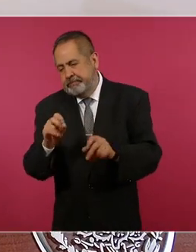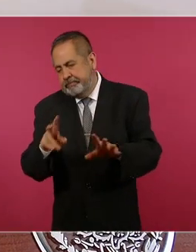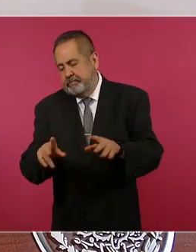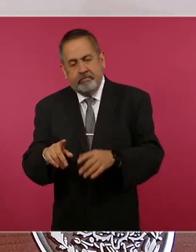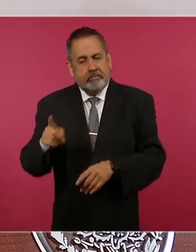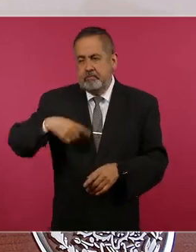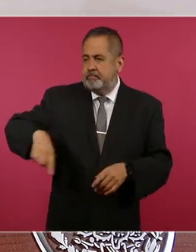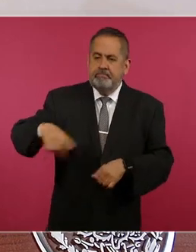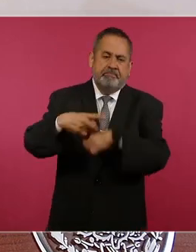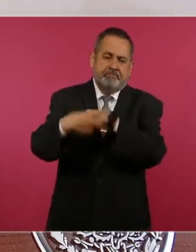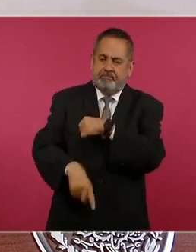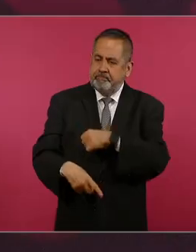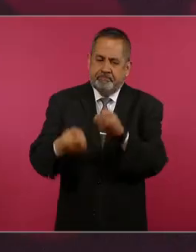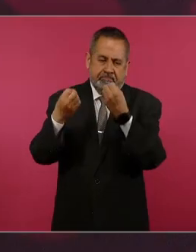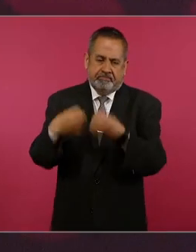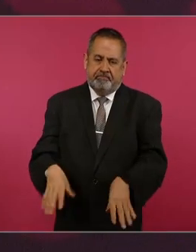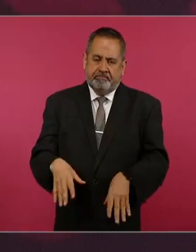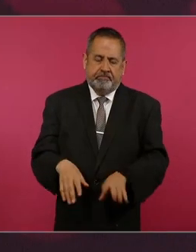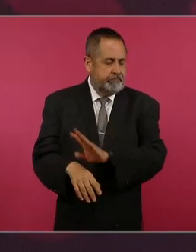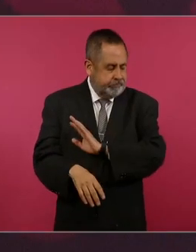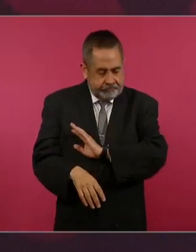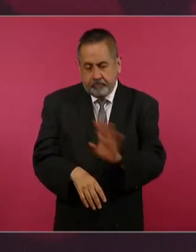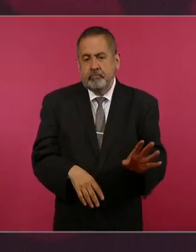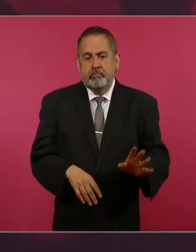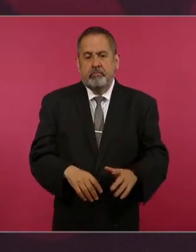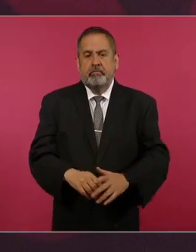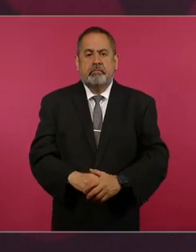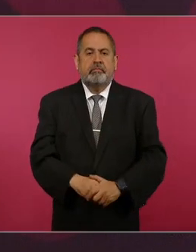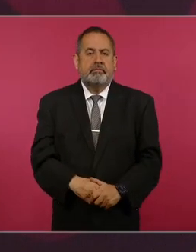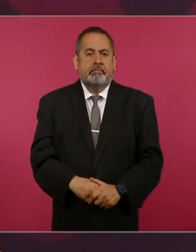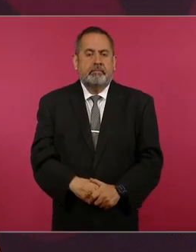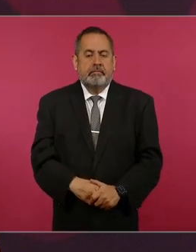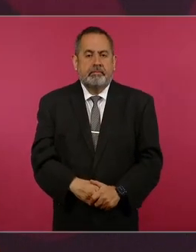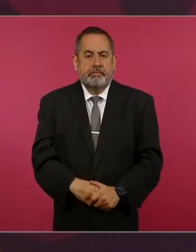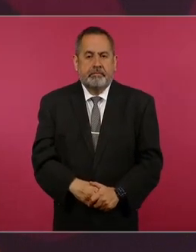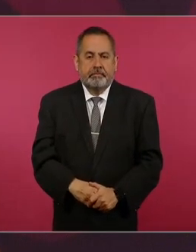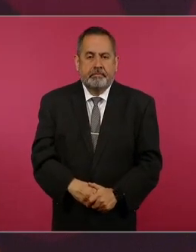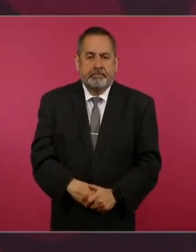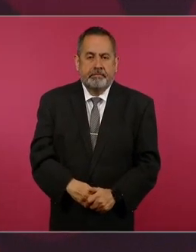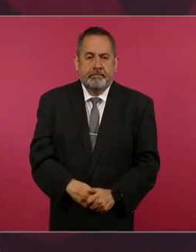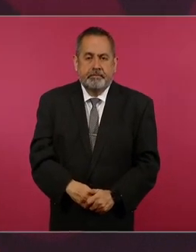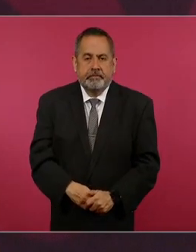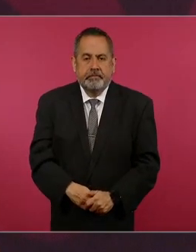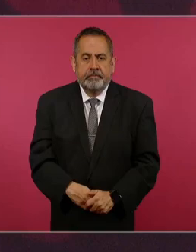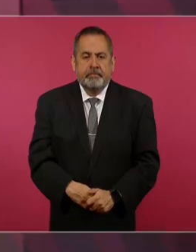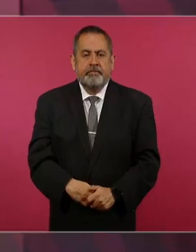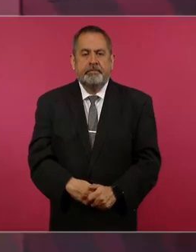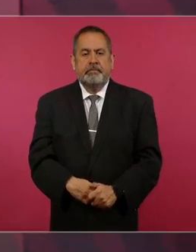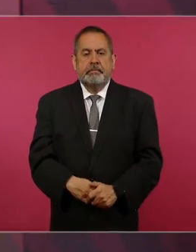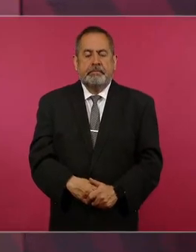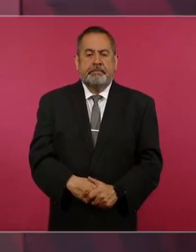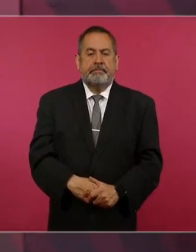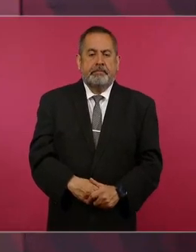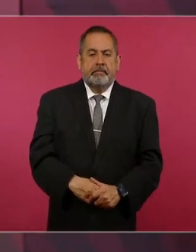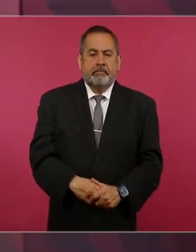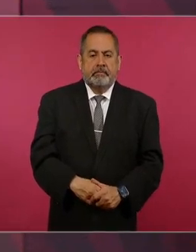y se estaba